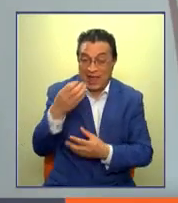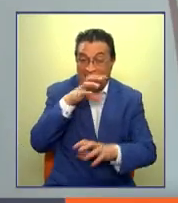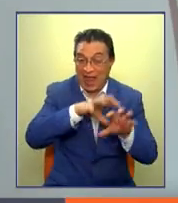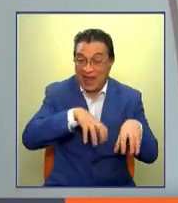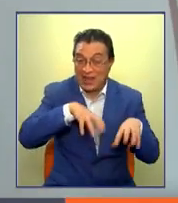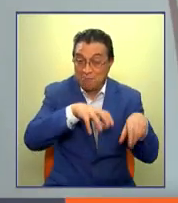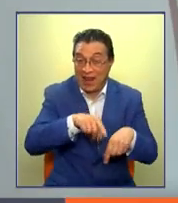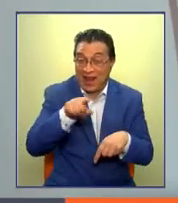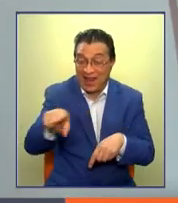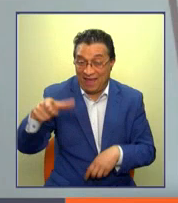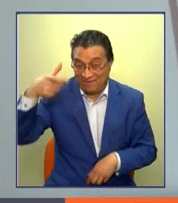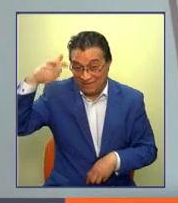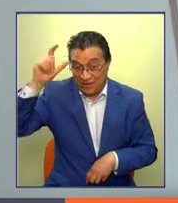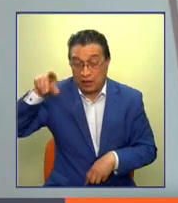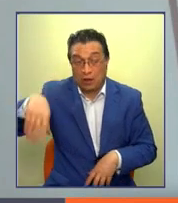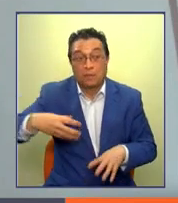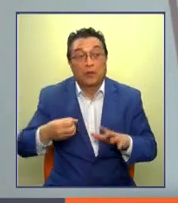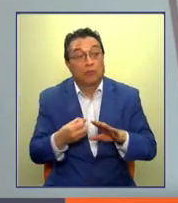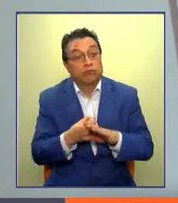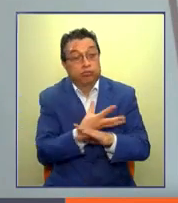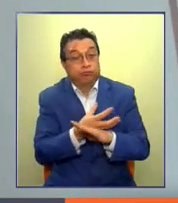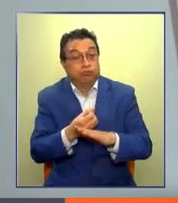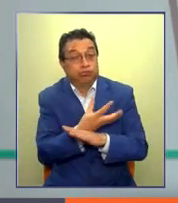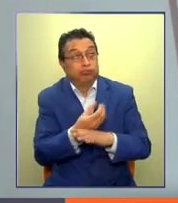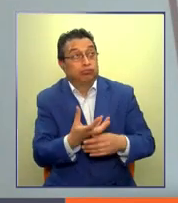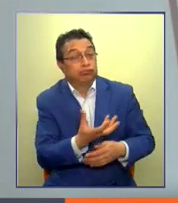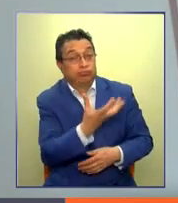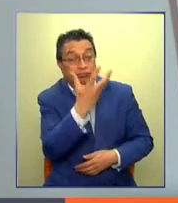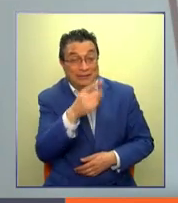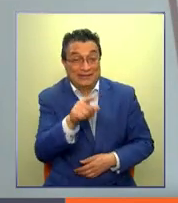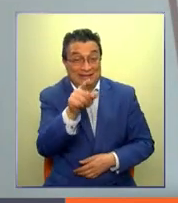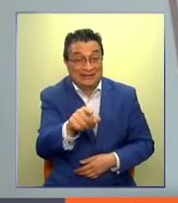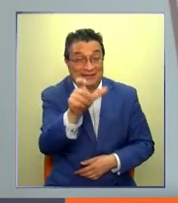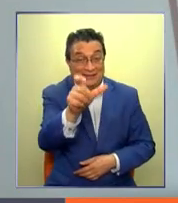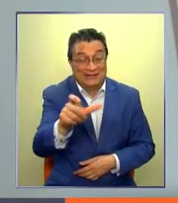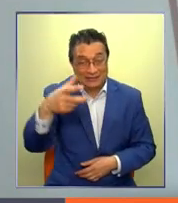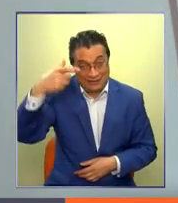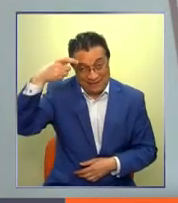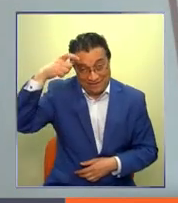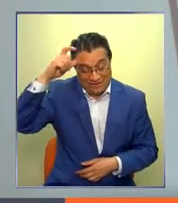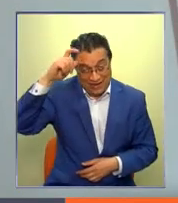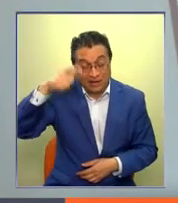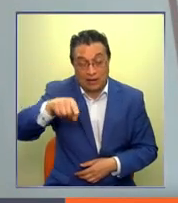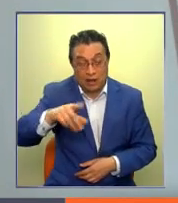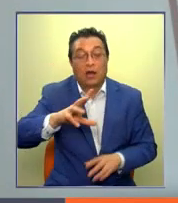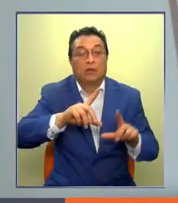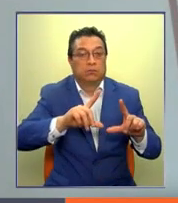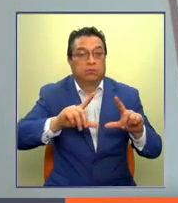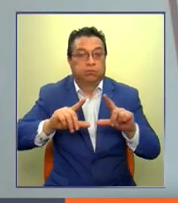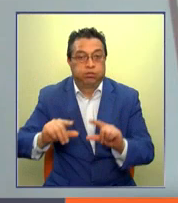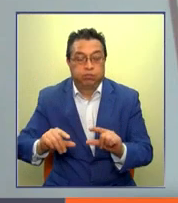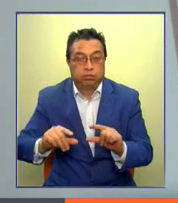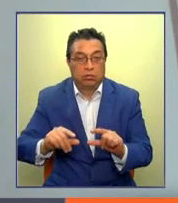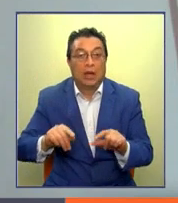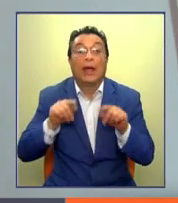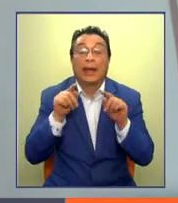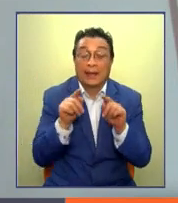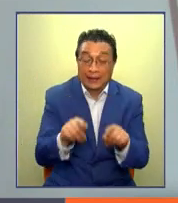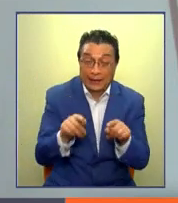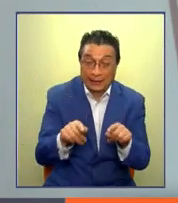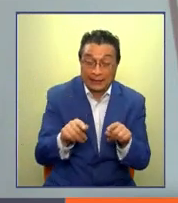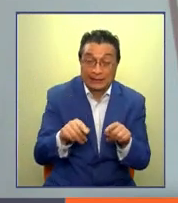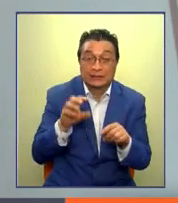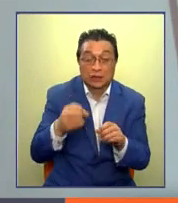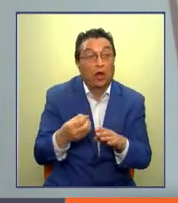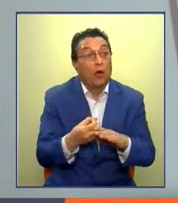animales, las emisiones de metano de estas mismas ganado vacuno se reducen. Y por tanto, las emisiones de